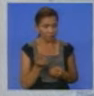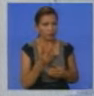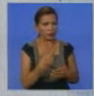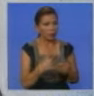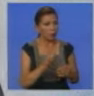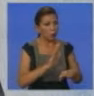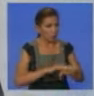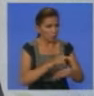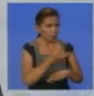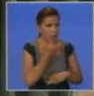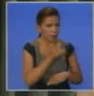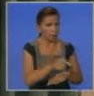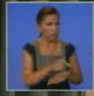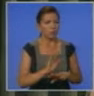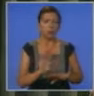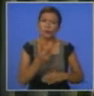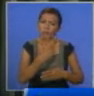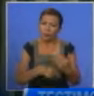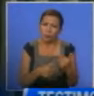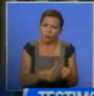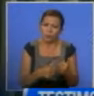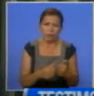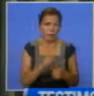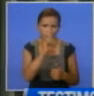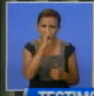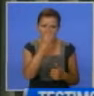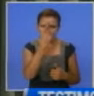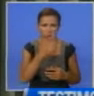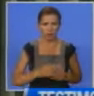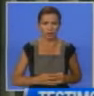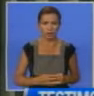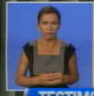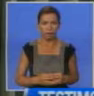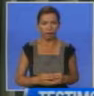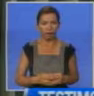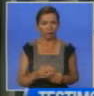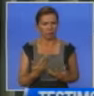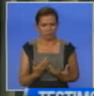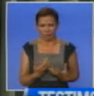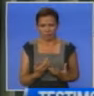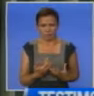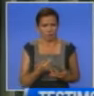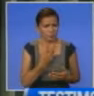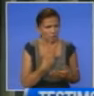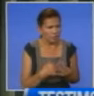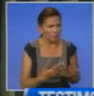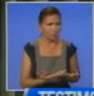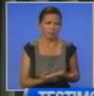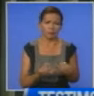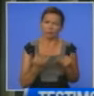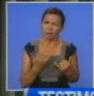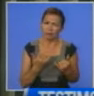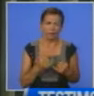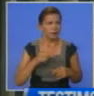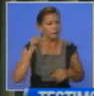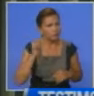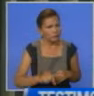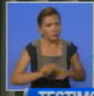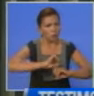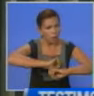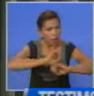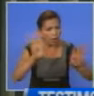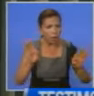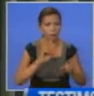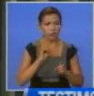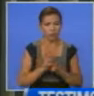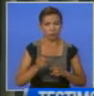trataría de un grave error. No lo deseo a nadie, a este mal no le deseo a nadie, pero esto sí tiene que esclarecerse,